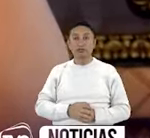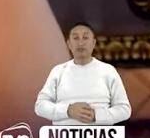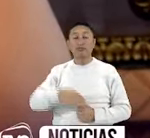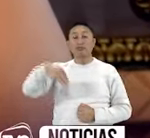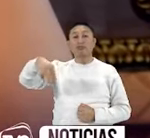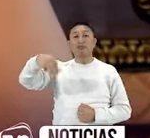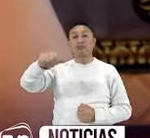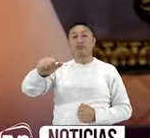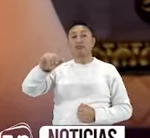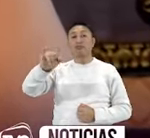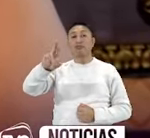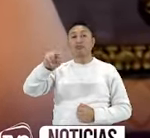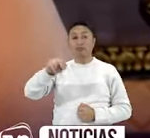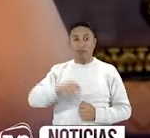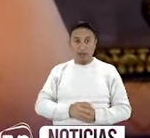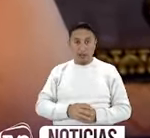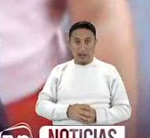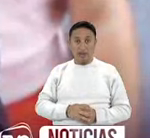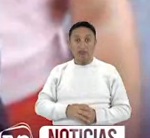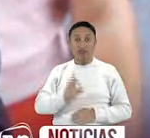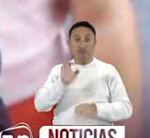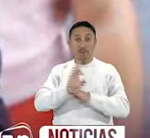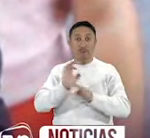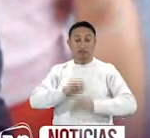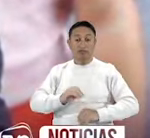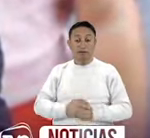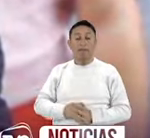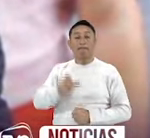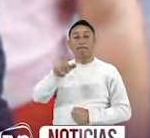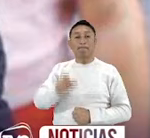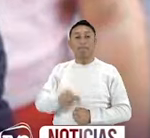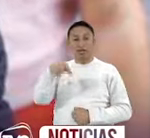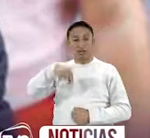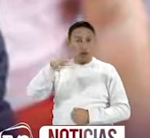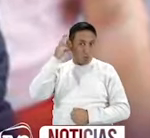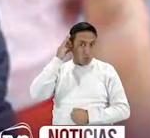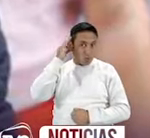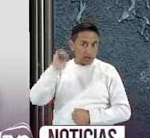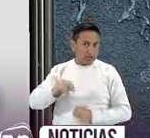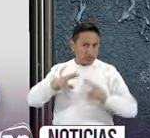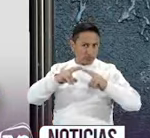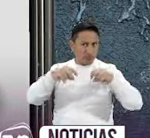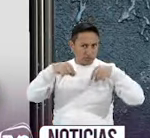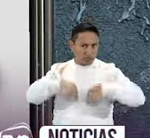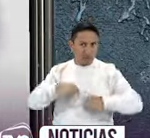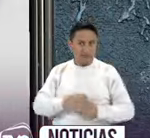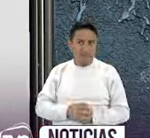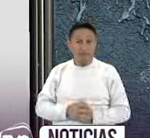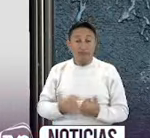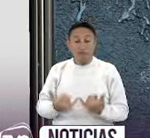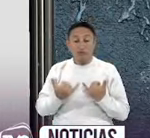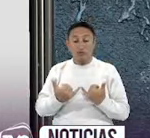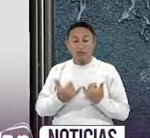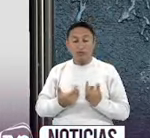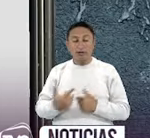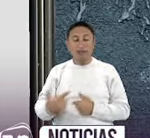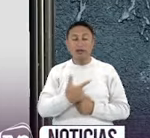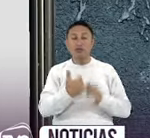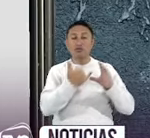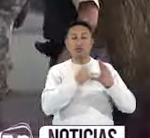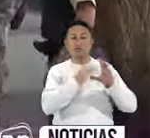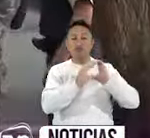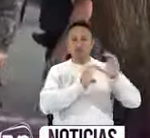de Mayra Salazar, una de las principales procesadas por el caso Metástasis y que sus conversaciones vía chat